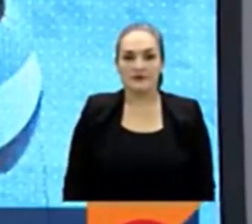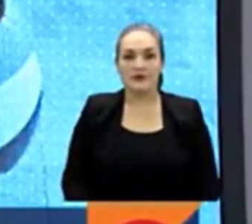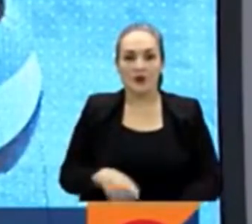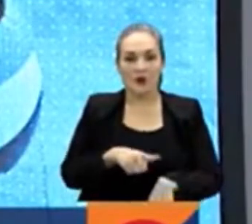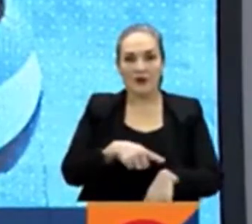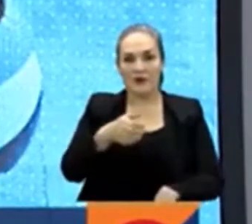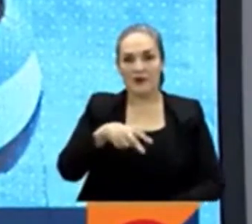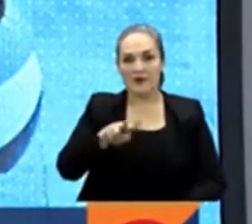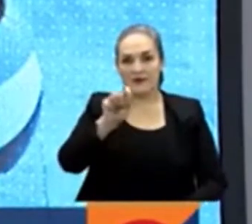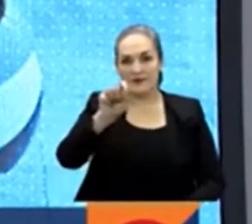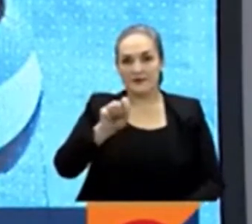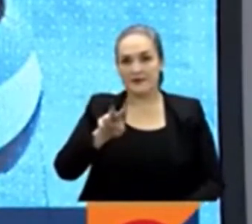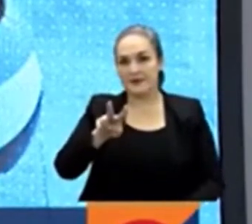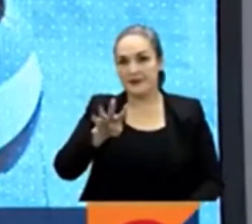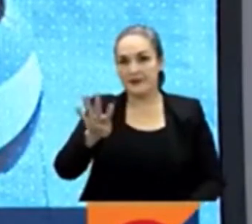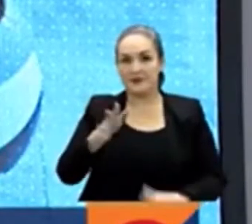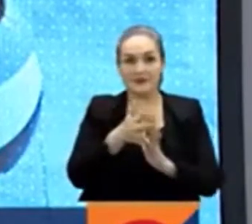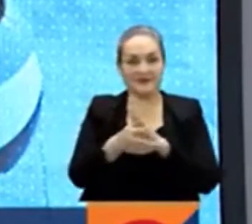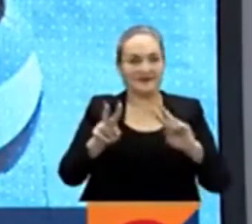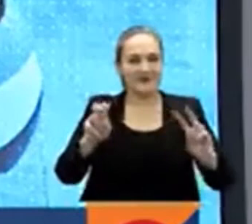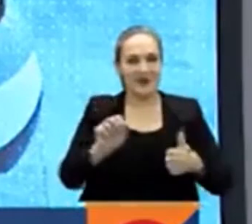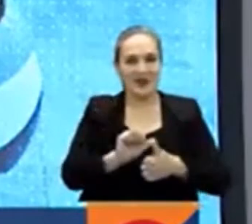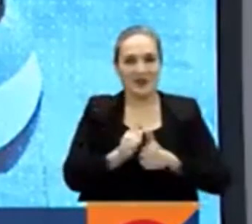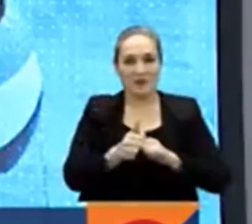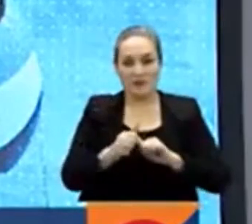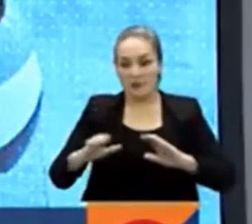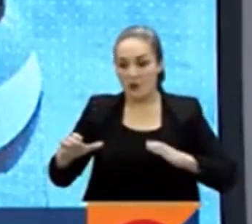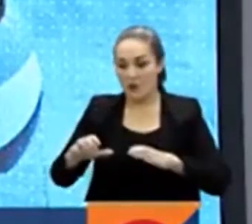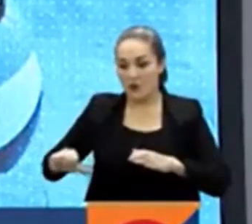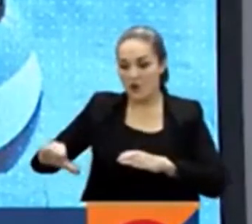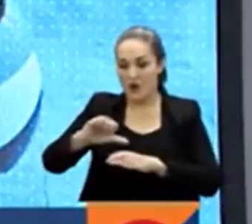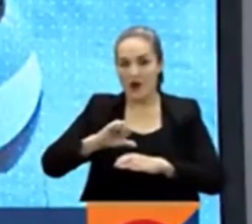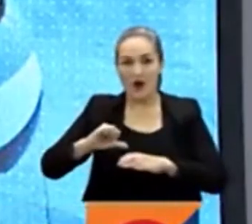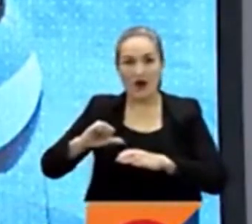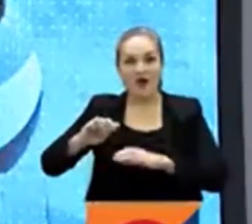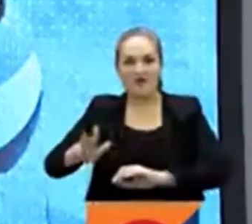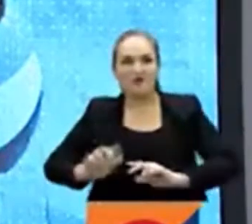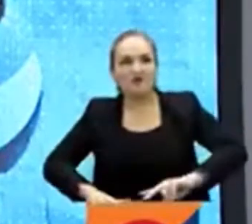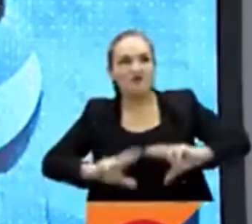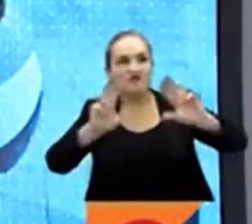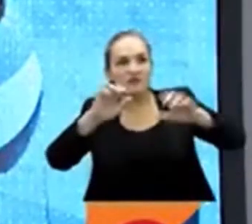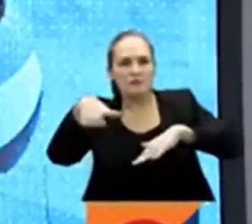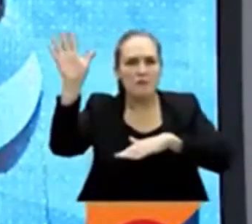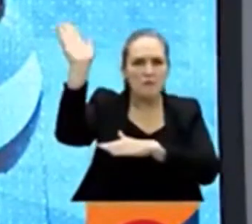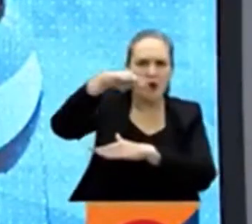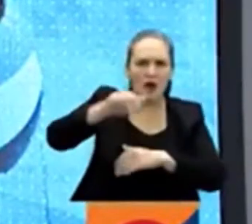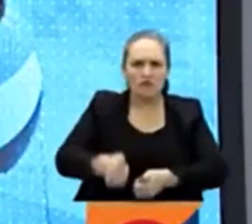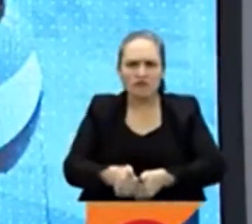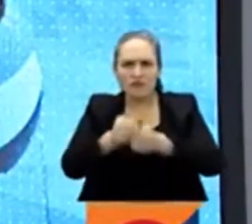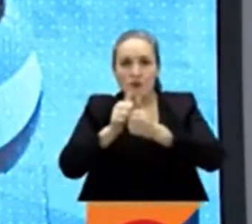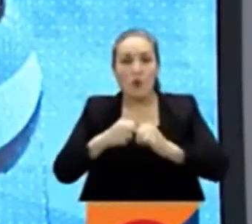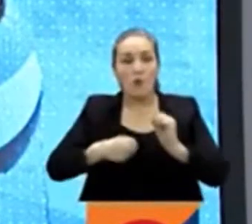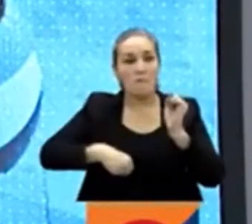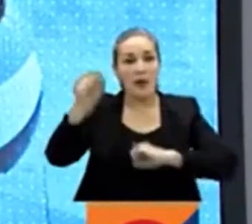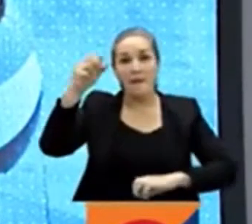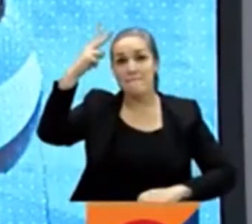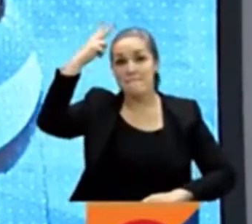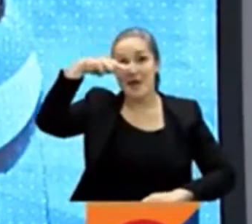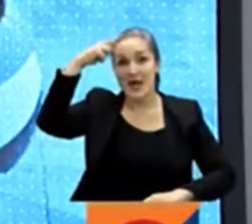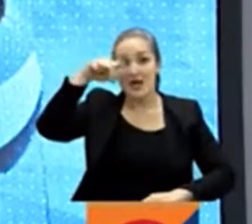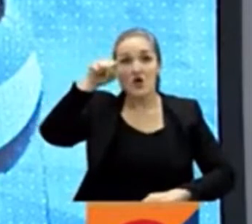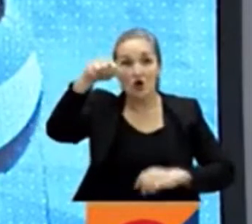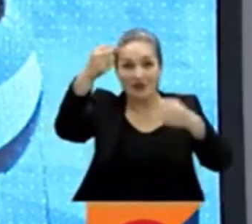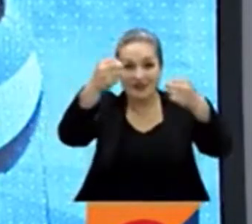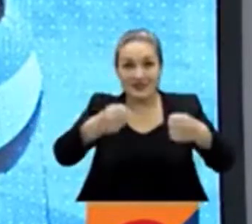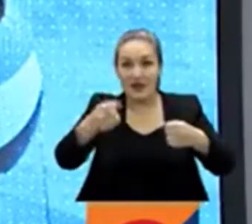12:24 minutos, hablemos de deportes. La selección Colombia femenina de voleibol sigue su racha de victorias en Hermosillo, México. El equipo de Rizola